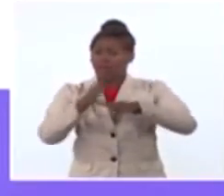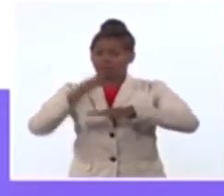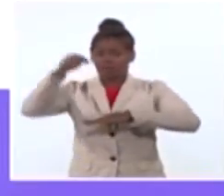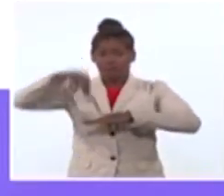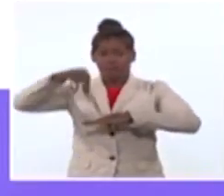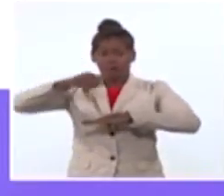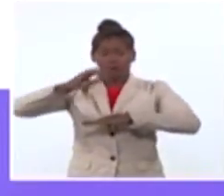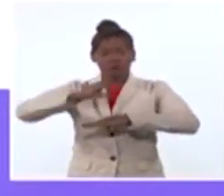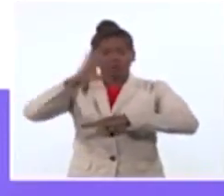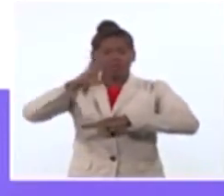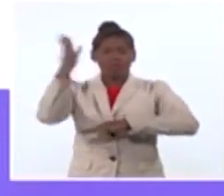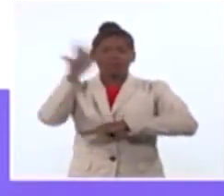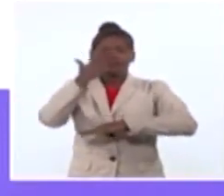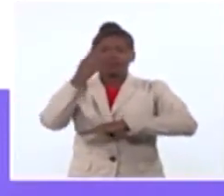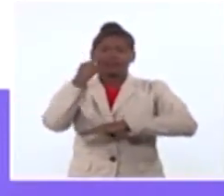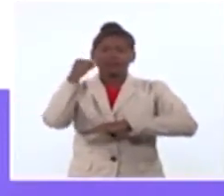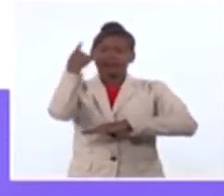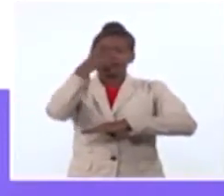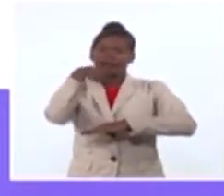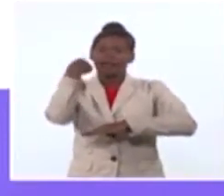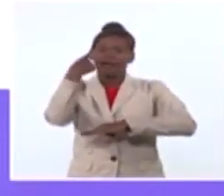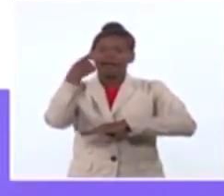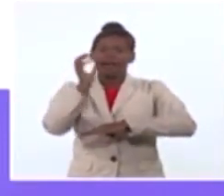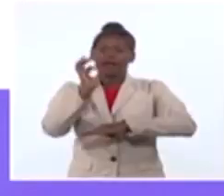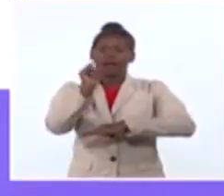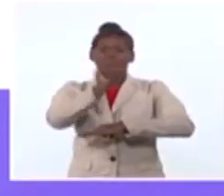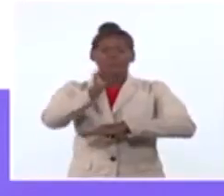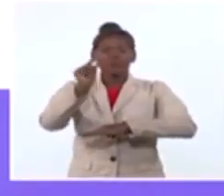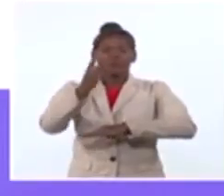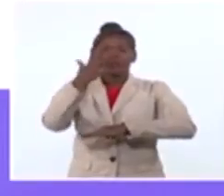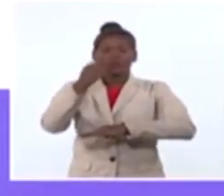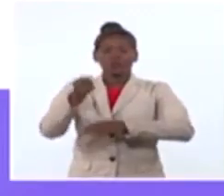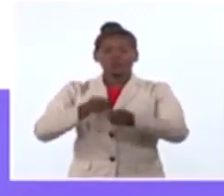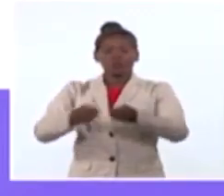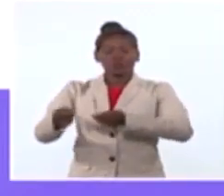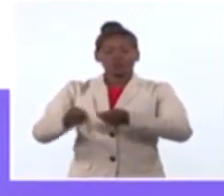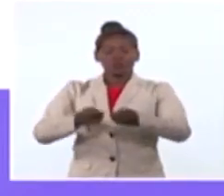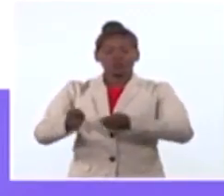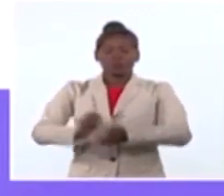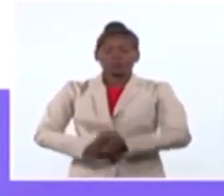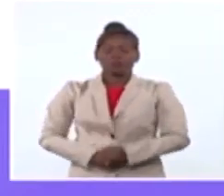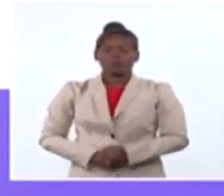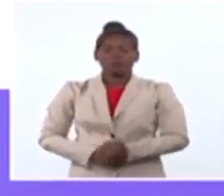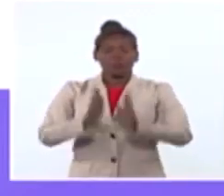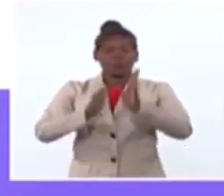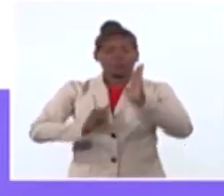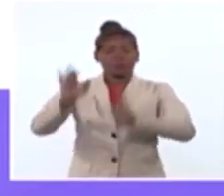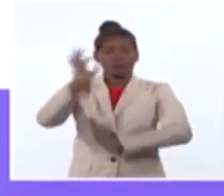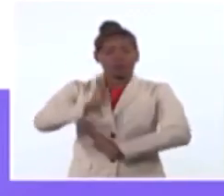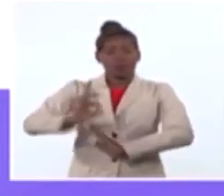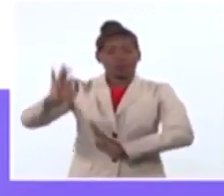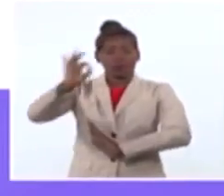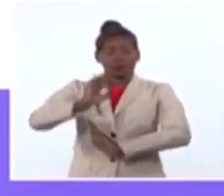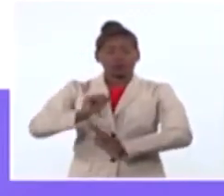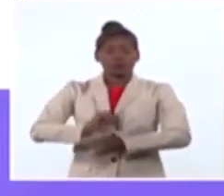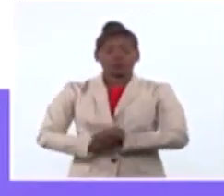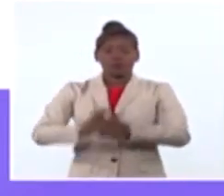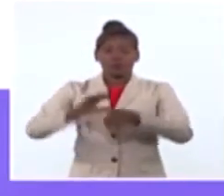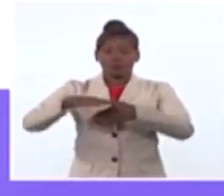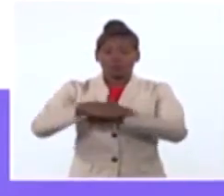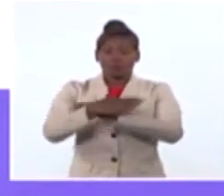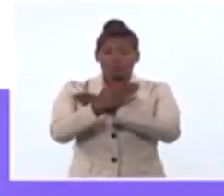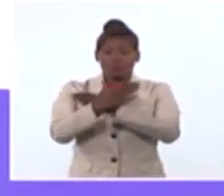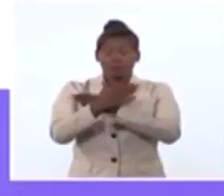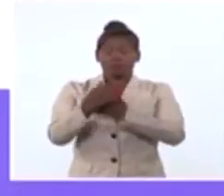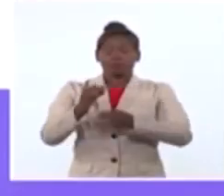Durante el mes de octubre, solo durante el mes de octubre, la Embajada de los Estados Unidos en La Habana ha publicado